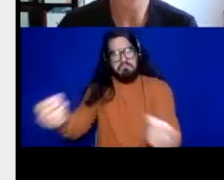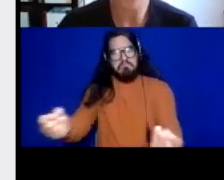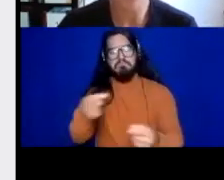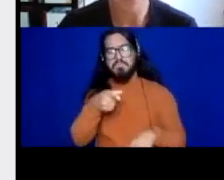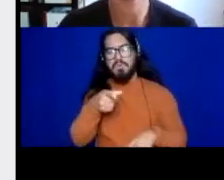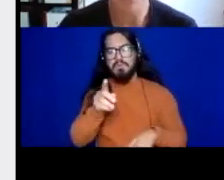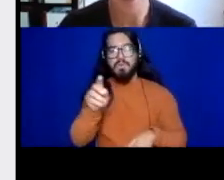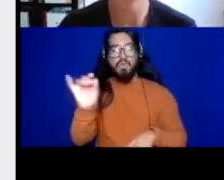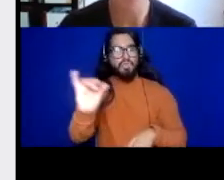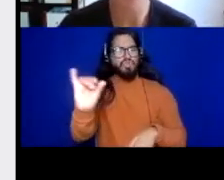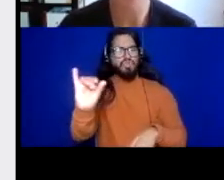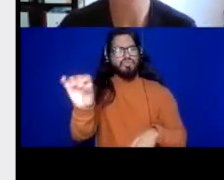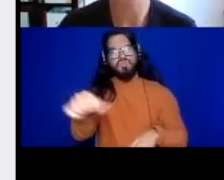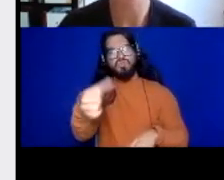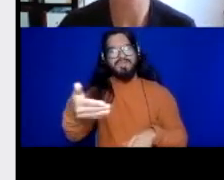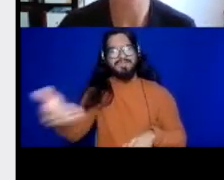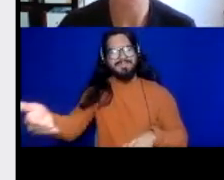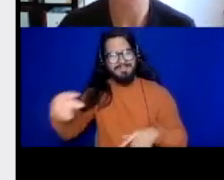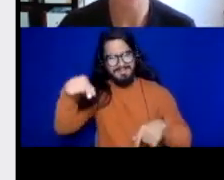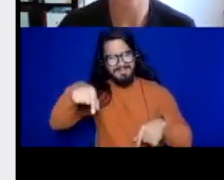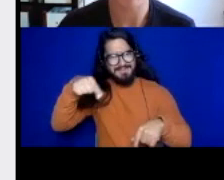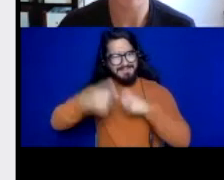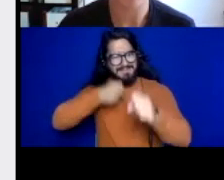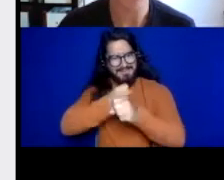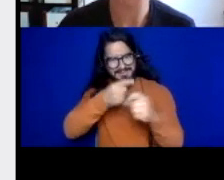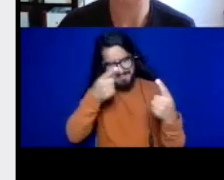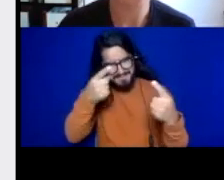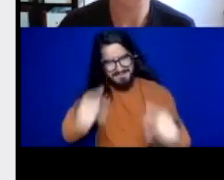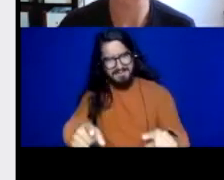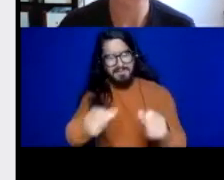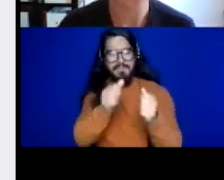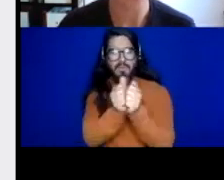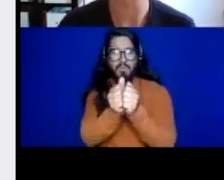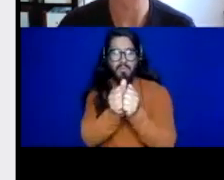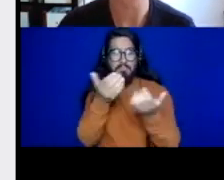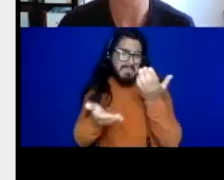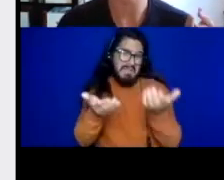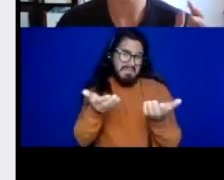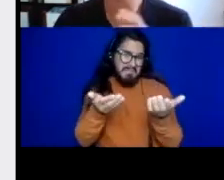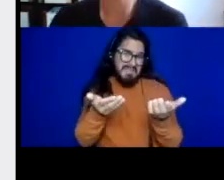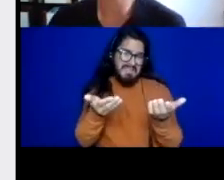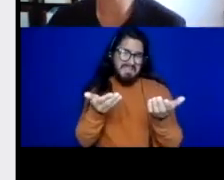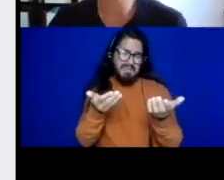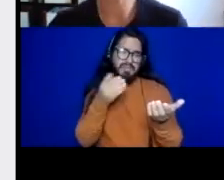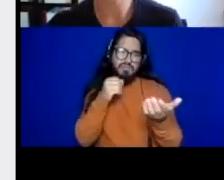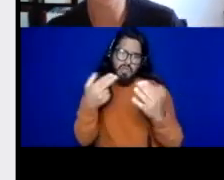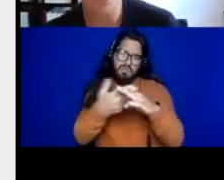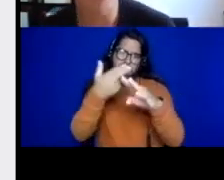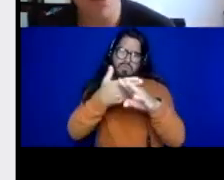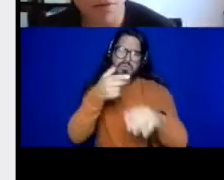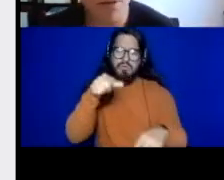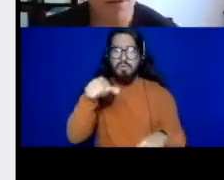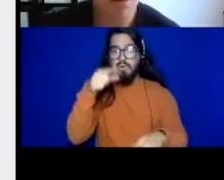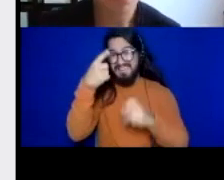Cosas que se me han olvidado. Una cosa que estaba pasando este año que quizás sea de utilidad o no, pero encontré